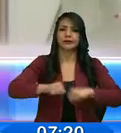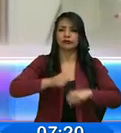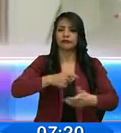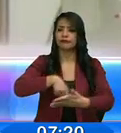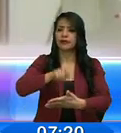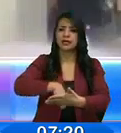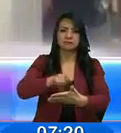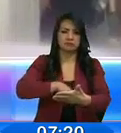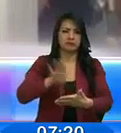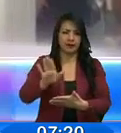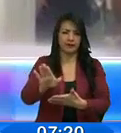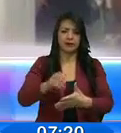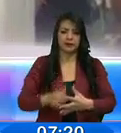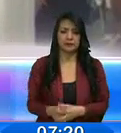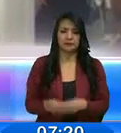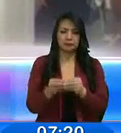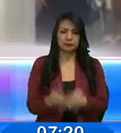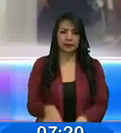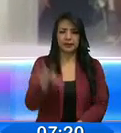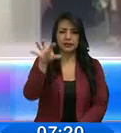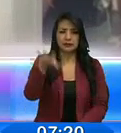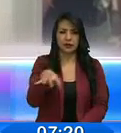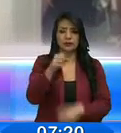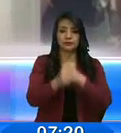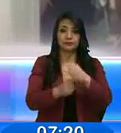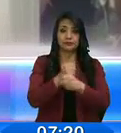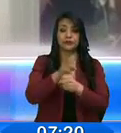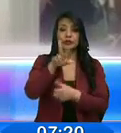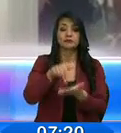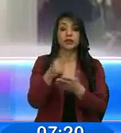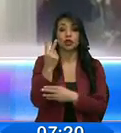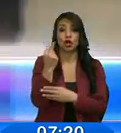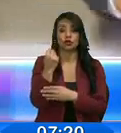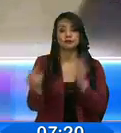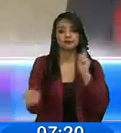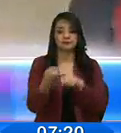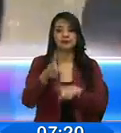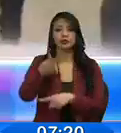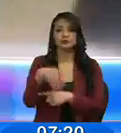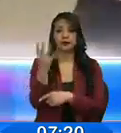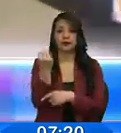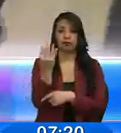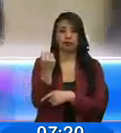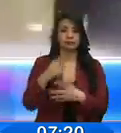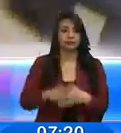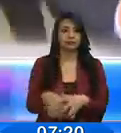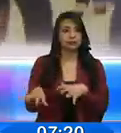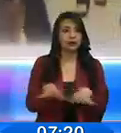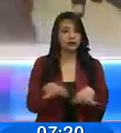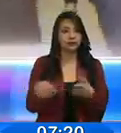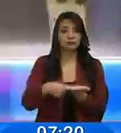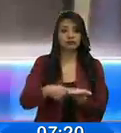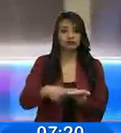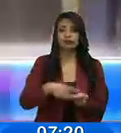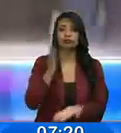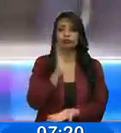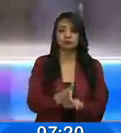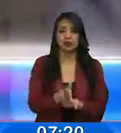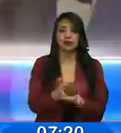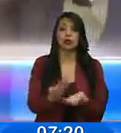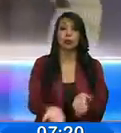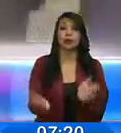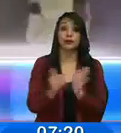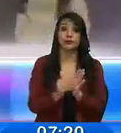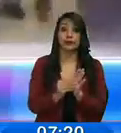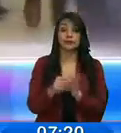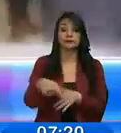al frente de esa entidad entre el año 2012 y 2014. La diligencia fue suspendida y se reinstalará